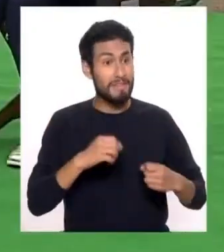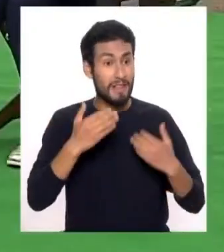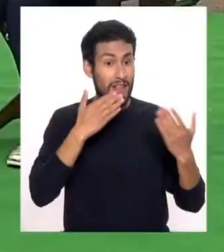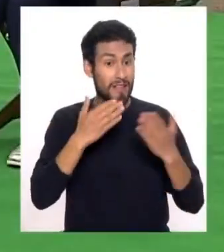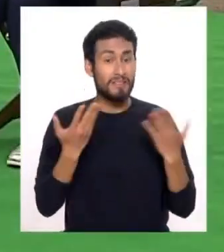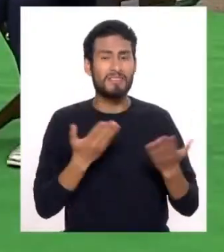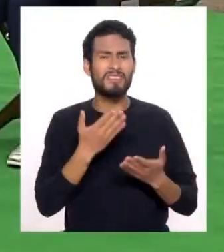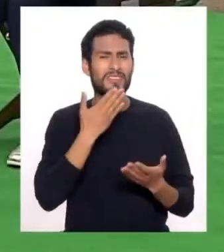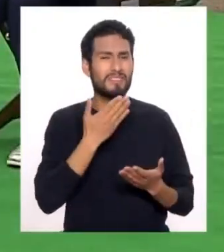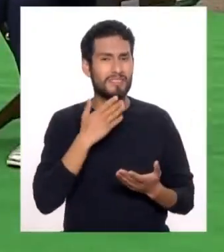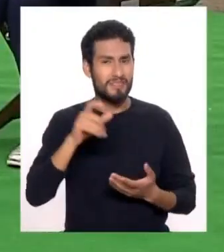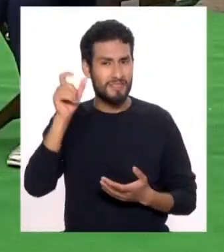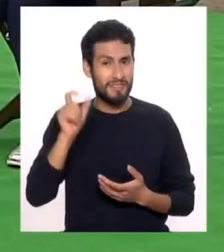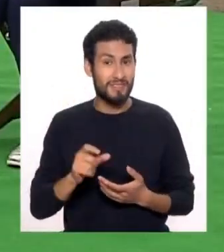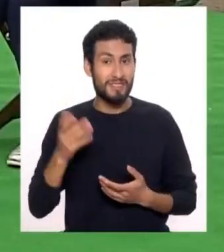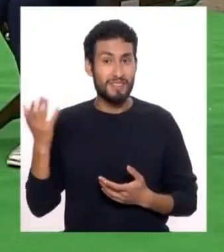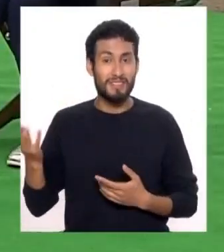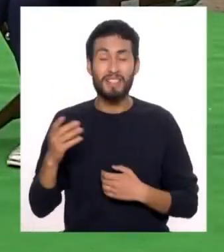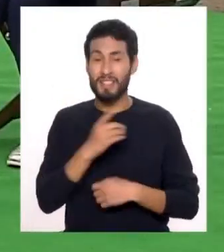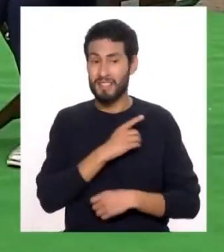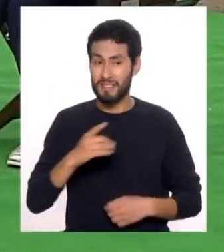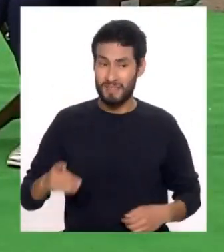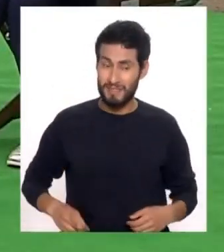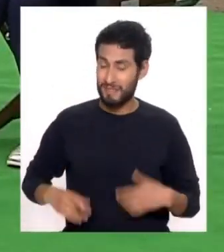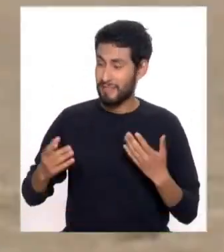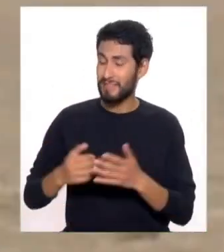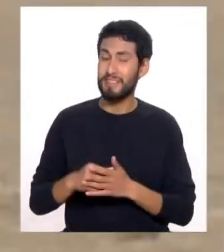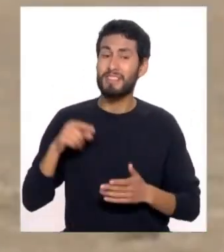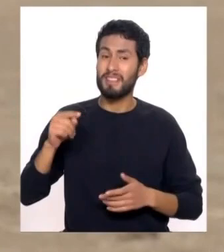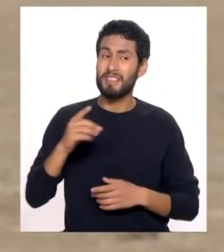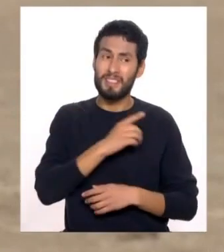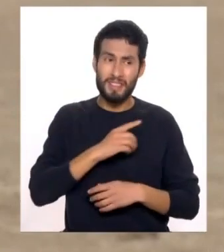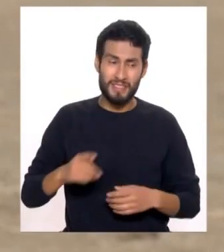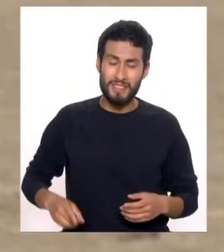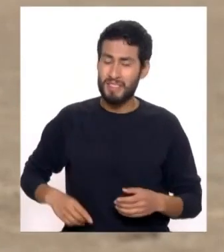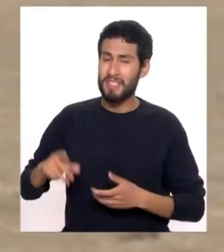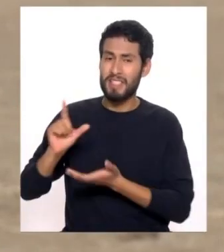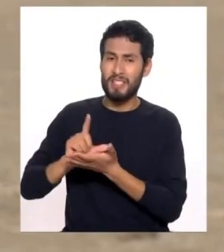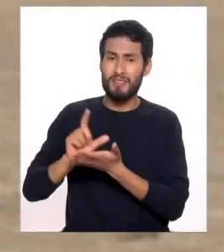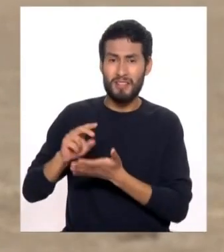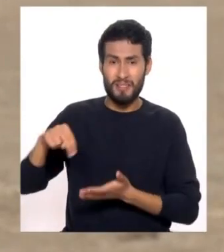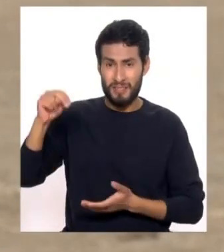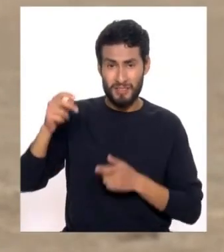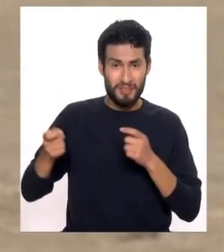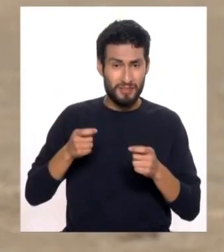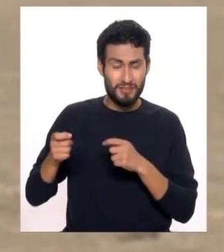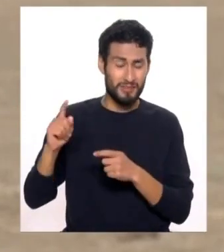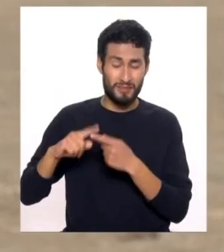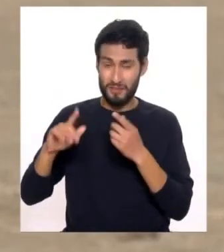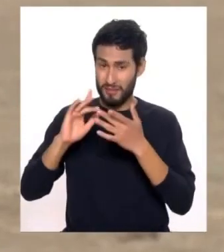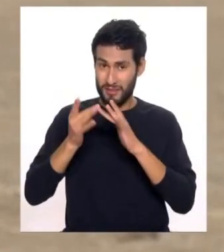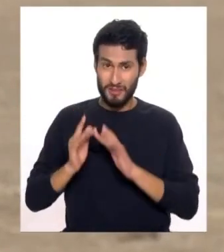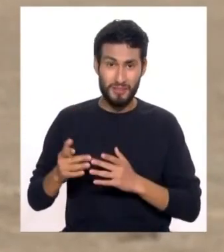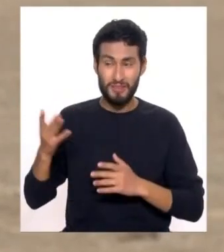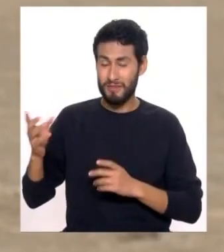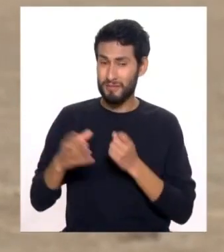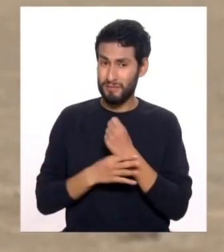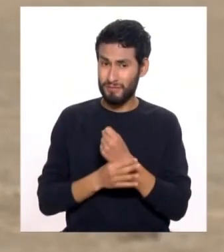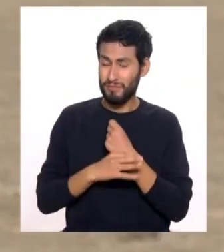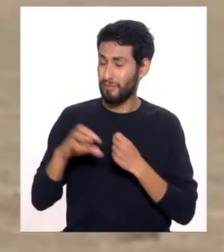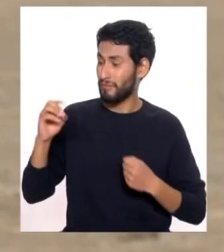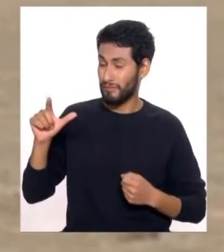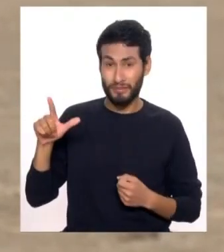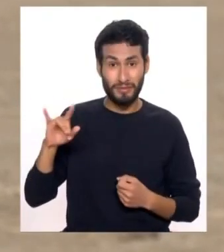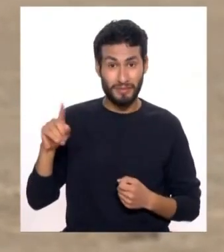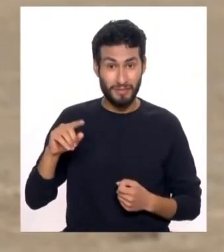ello, hoy día tenemos a la directora, nada menos que la dirección de Lima Norte, de Redes Integradas, la doctora Odalis